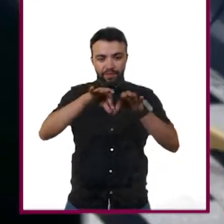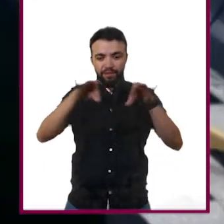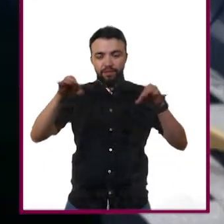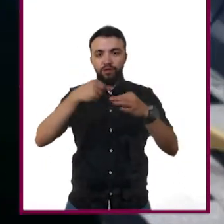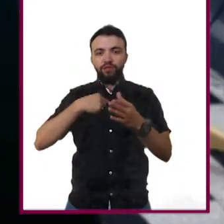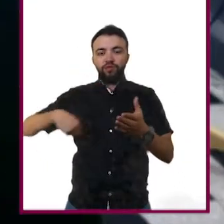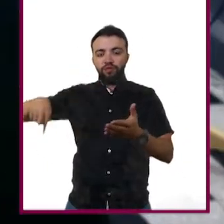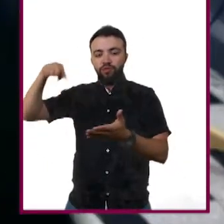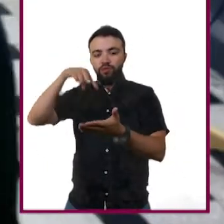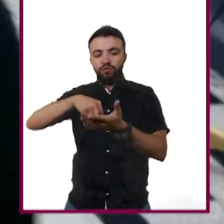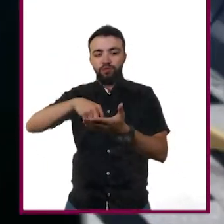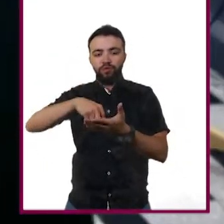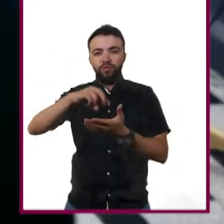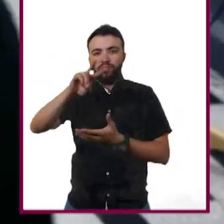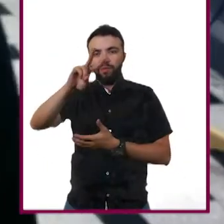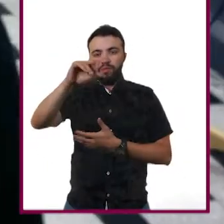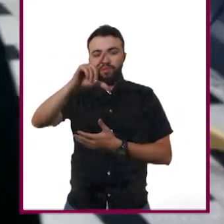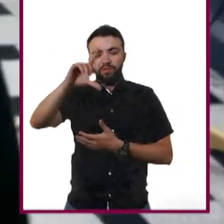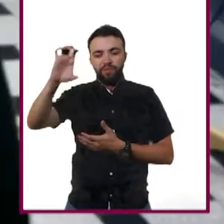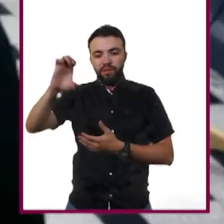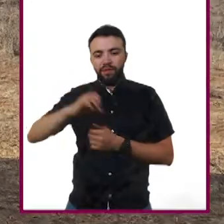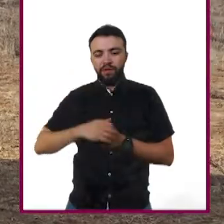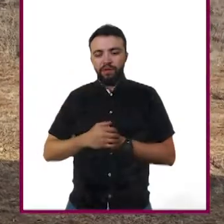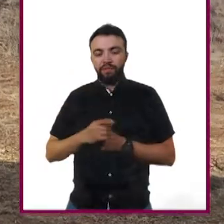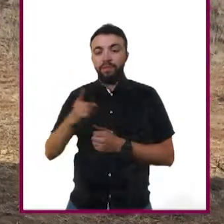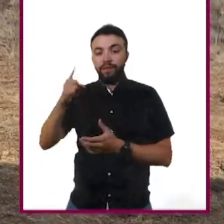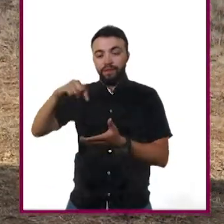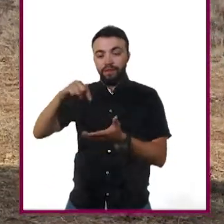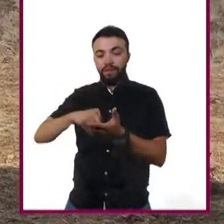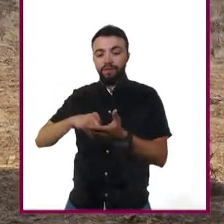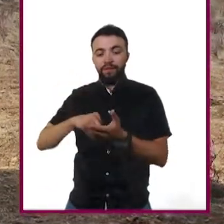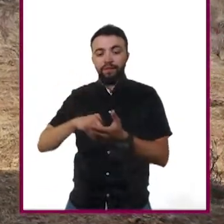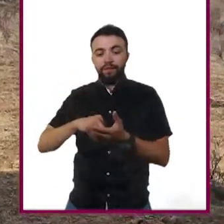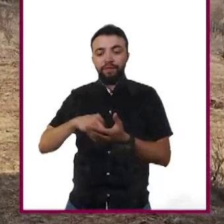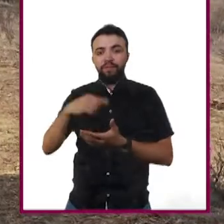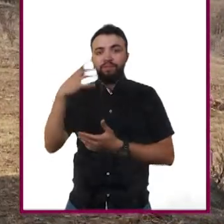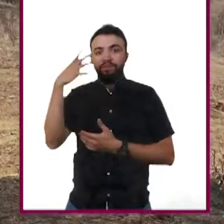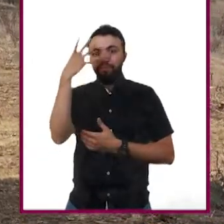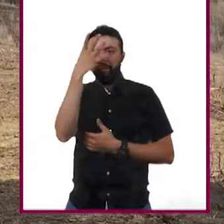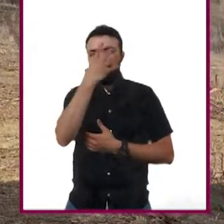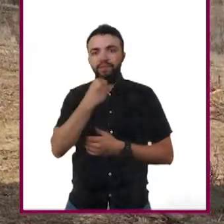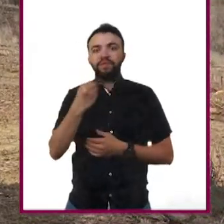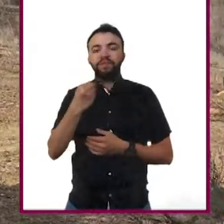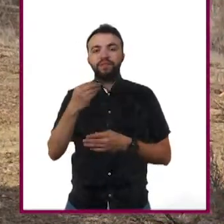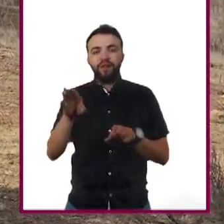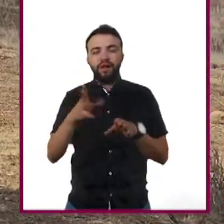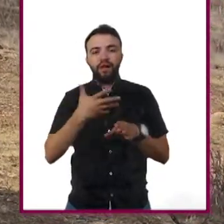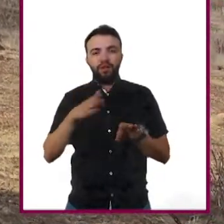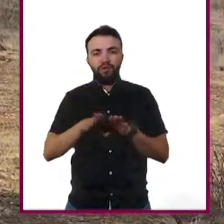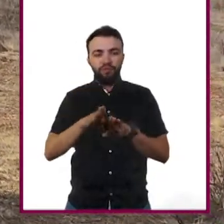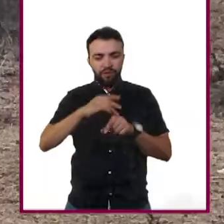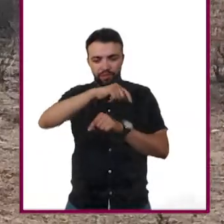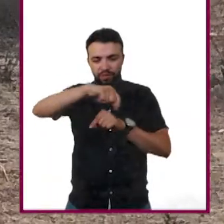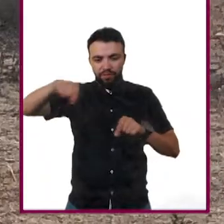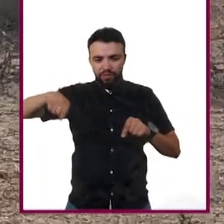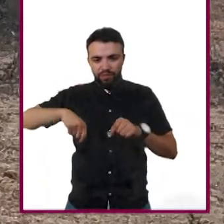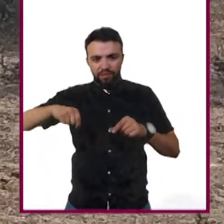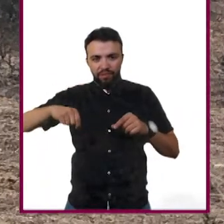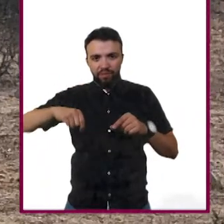llama la Villa del Valle, que la vinícola de ese lugar, la arquitectura que tiene, está